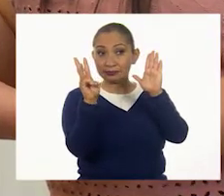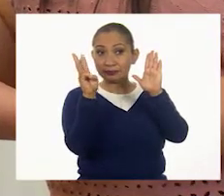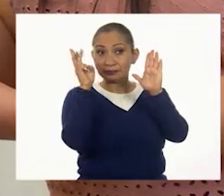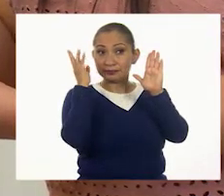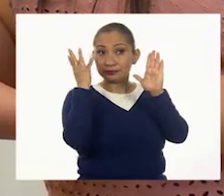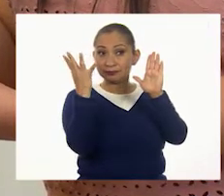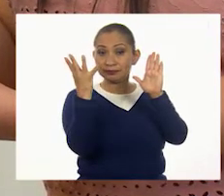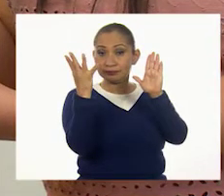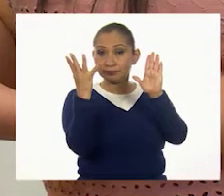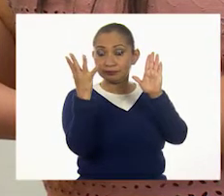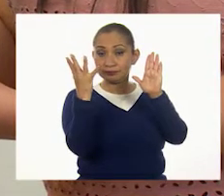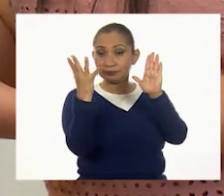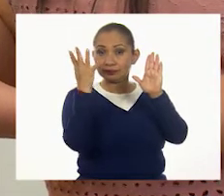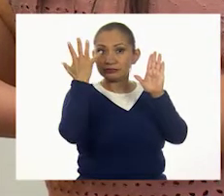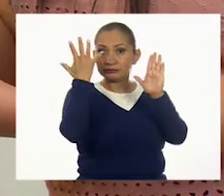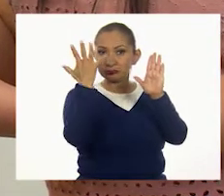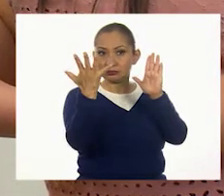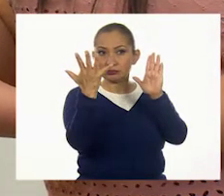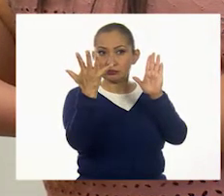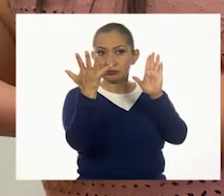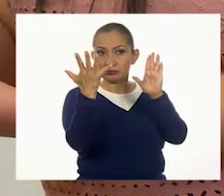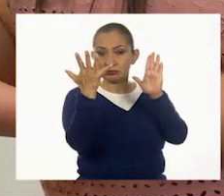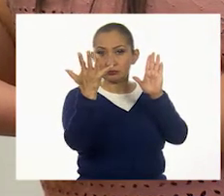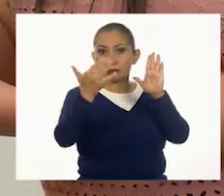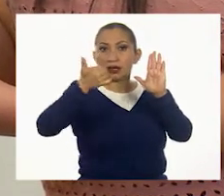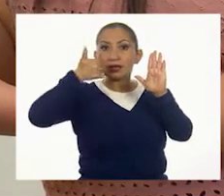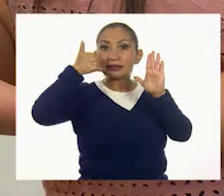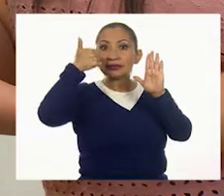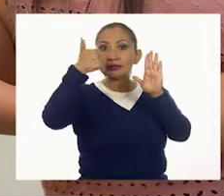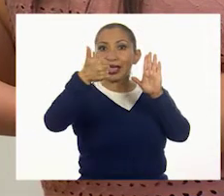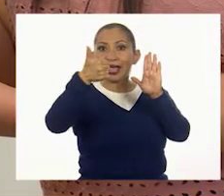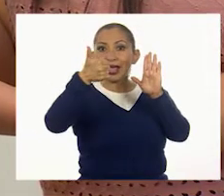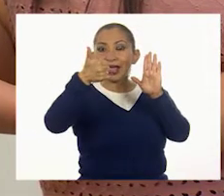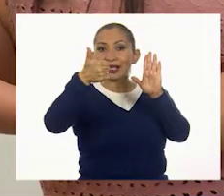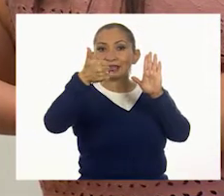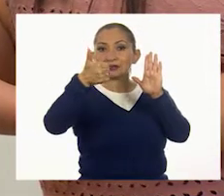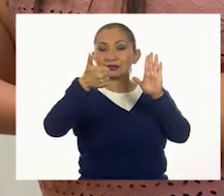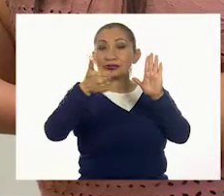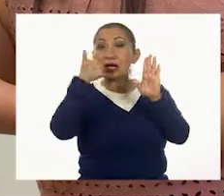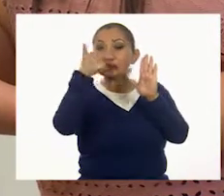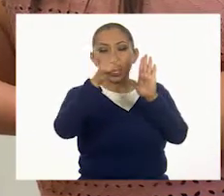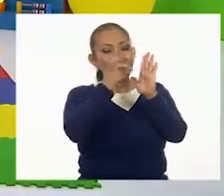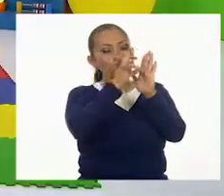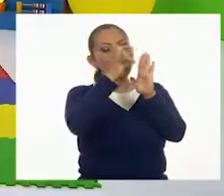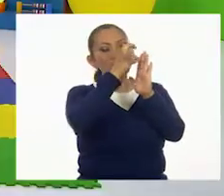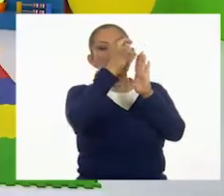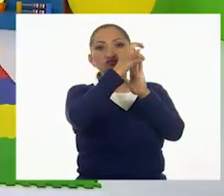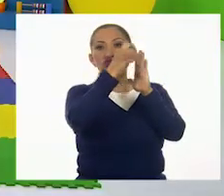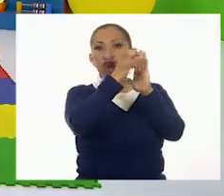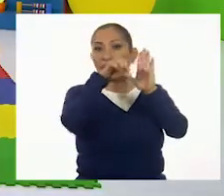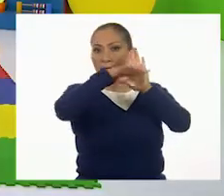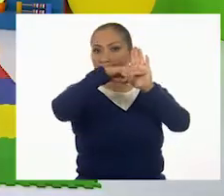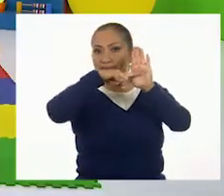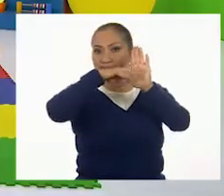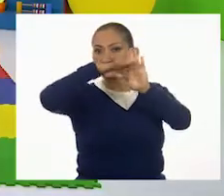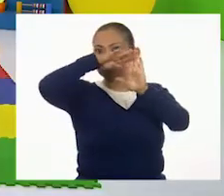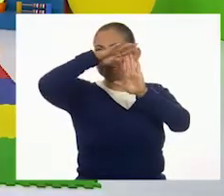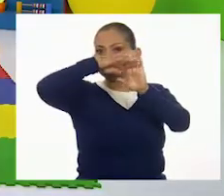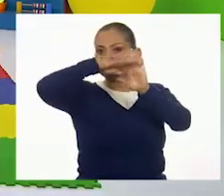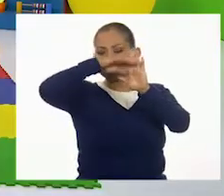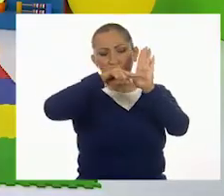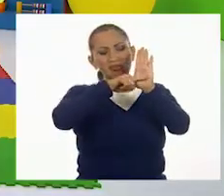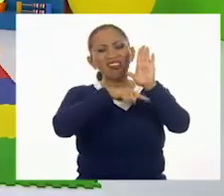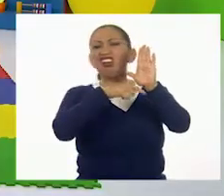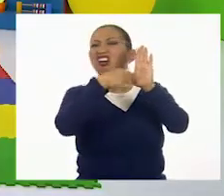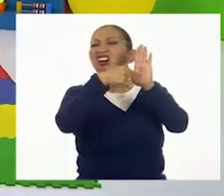¡Tres! ¡Cuatro! ¡Cinco! ¡Seis puntos en la parte de arriba! Y en la